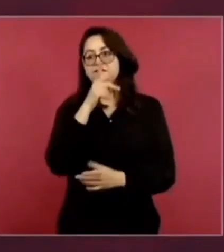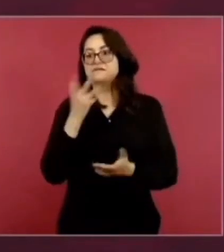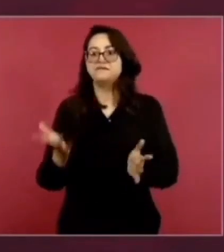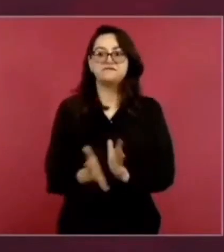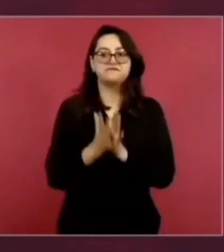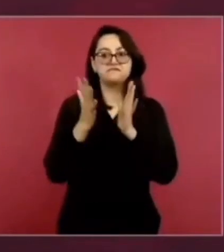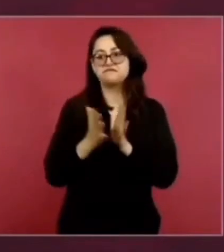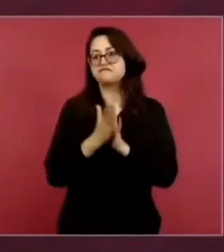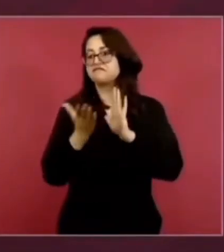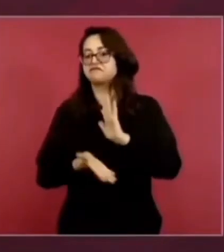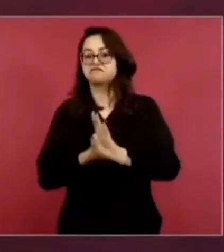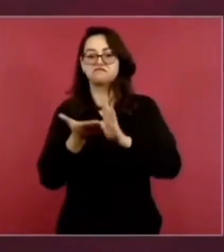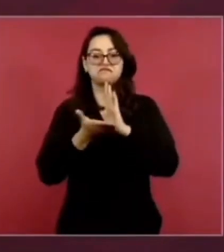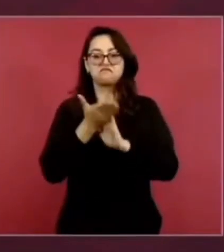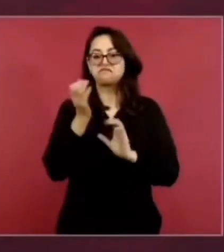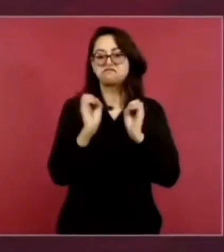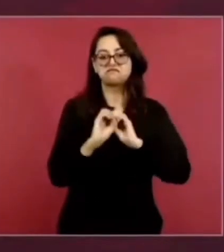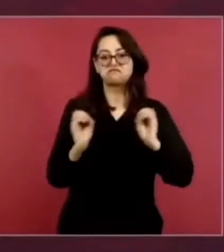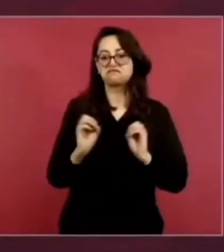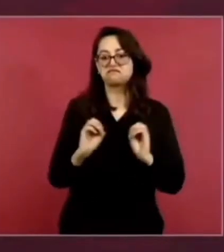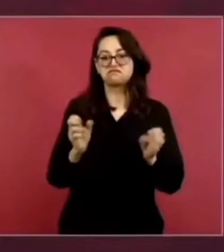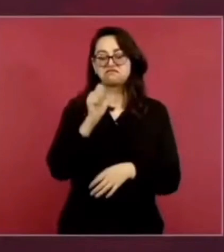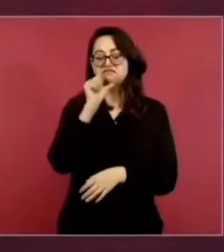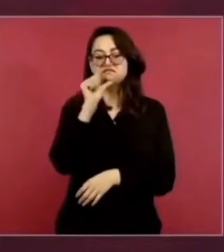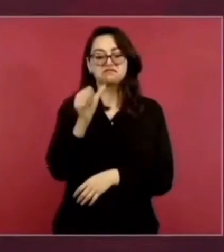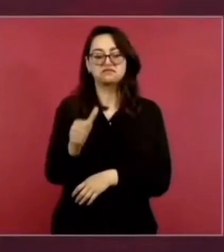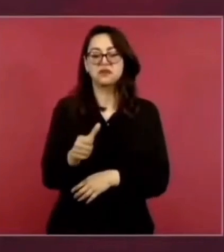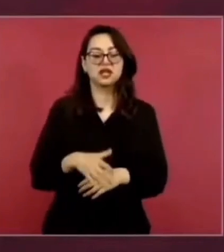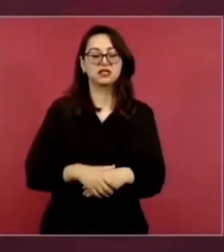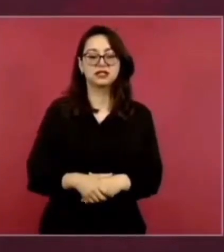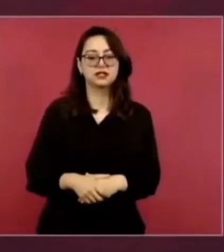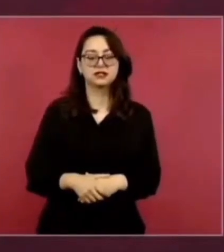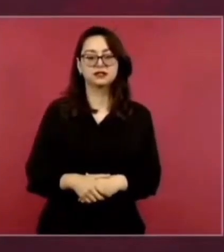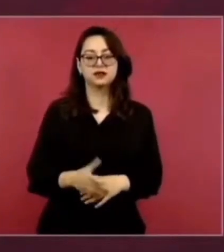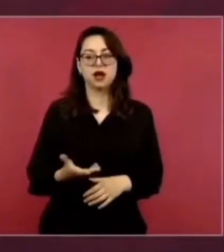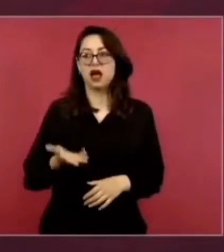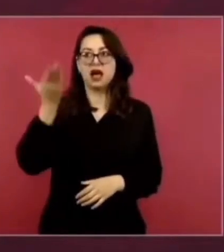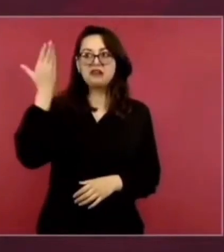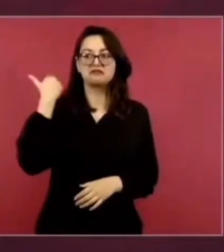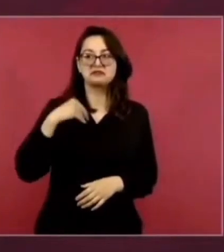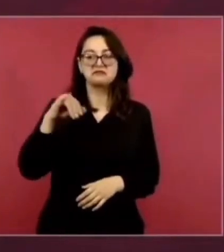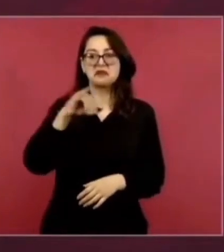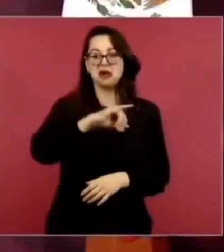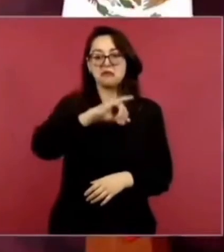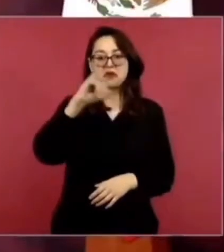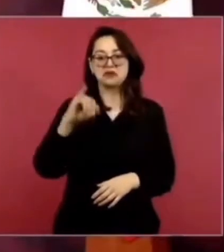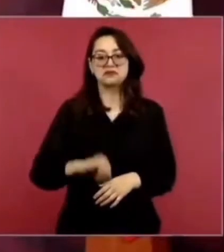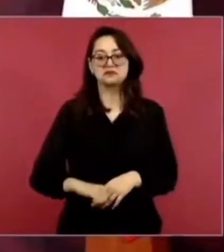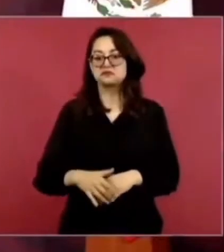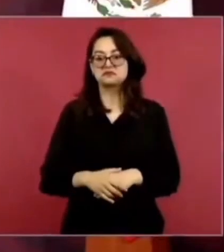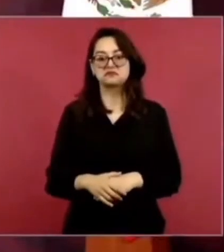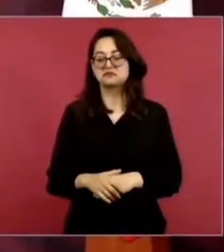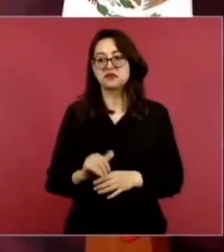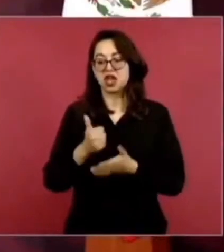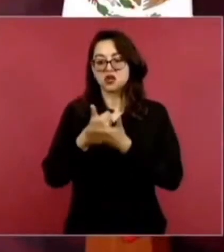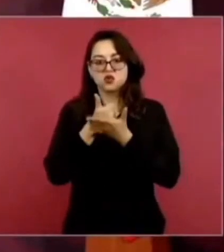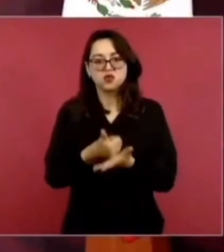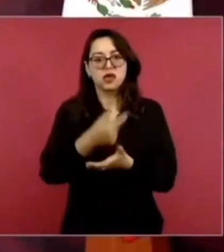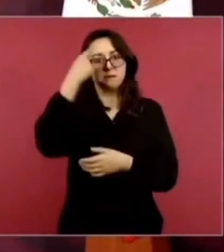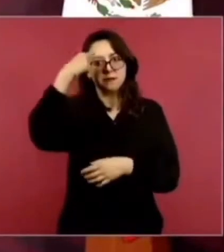en construcciones de obras en beneficio del desarrollo de México? Nunca.